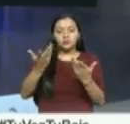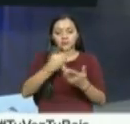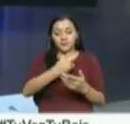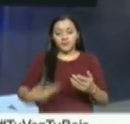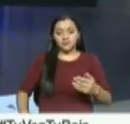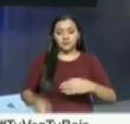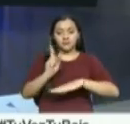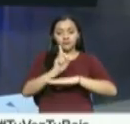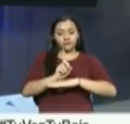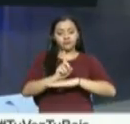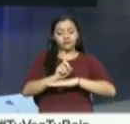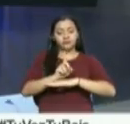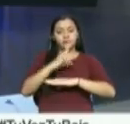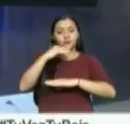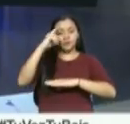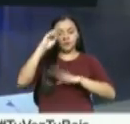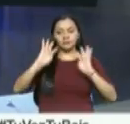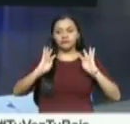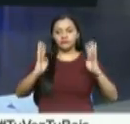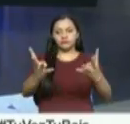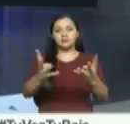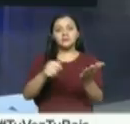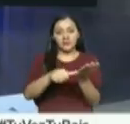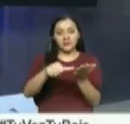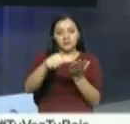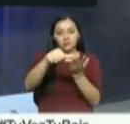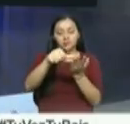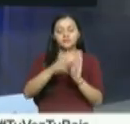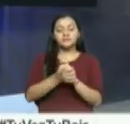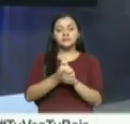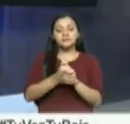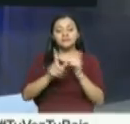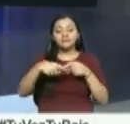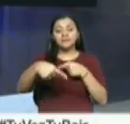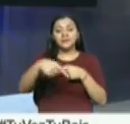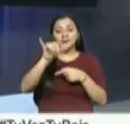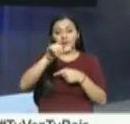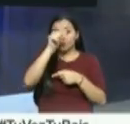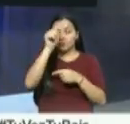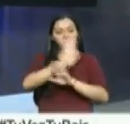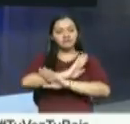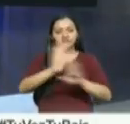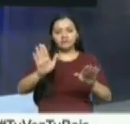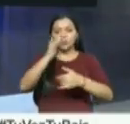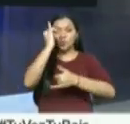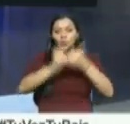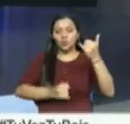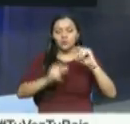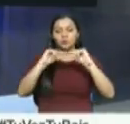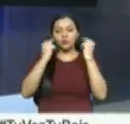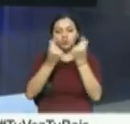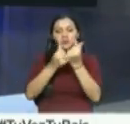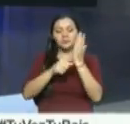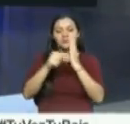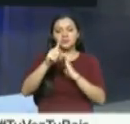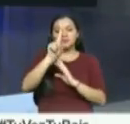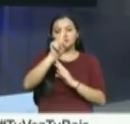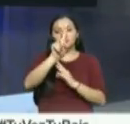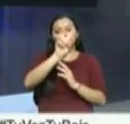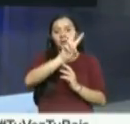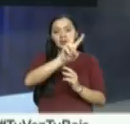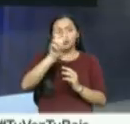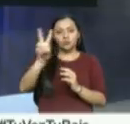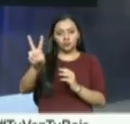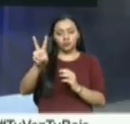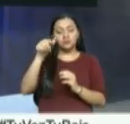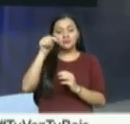la República, Rafael Correa, y los ministros de Estado. Este fin de semana será el último gabinete itinerante, el número 122,